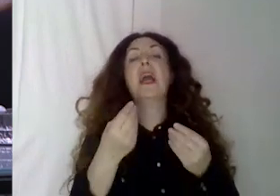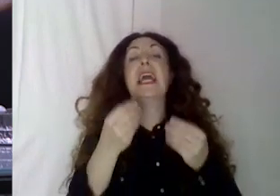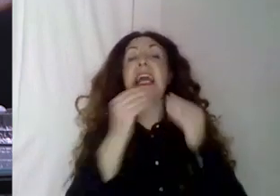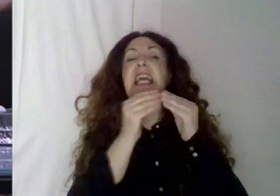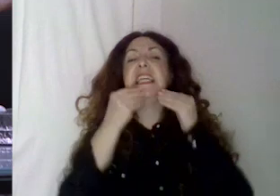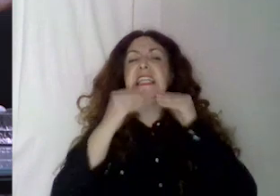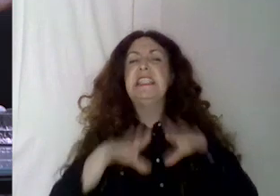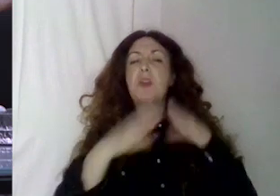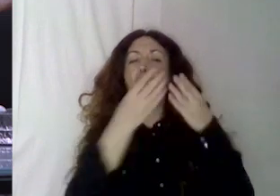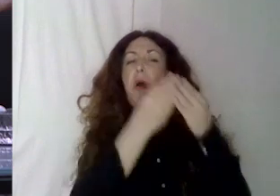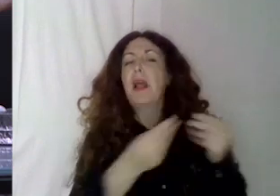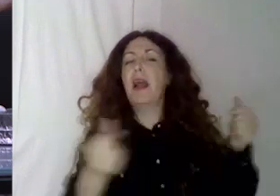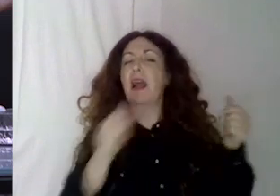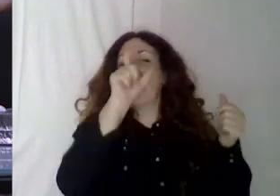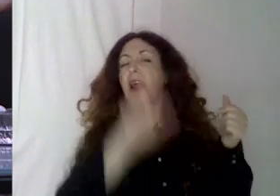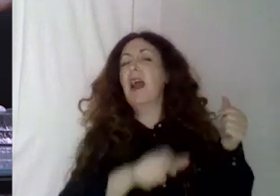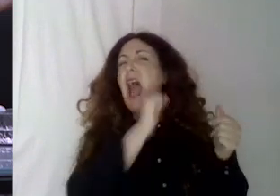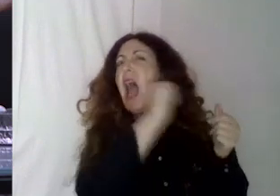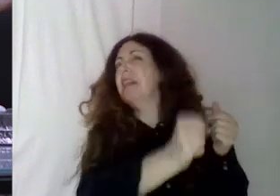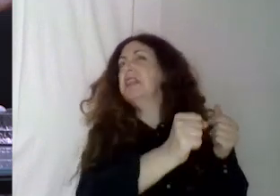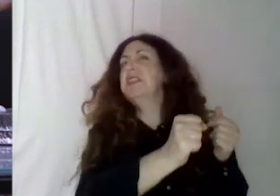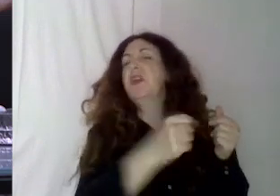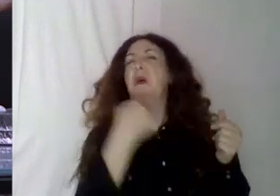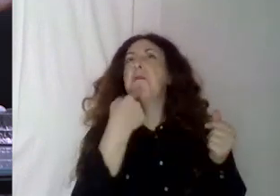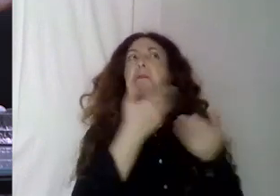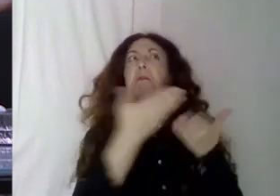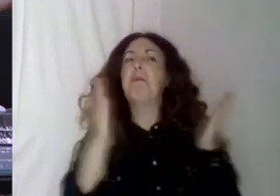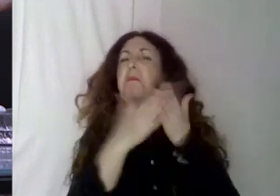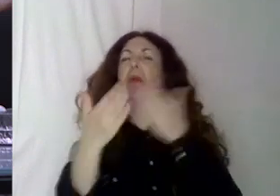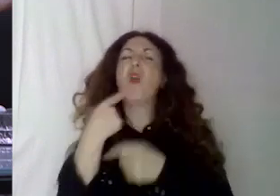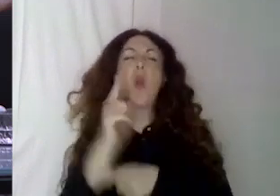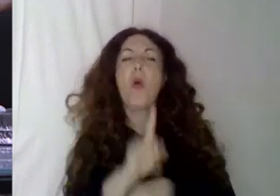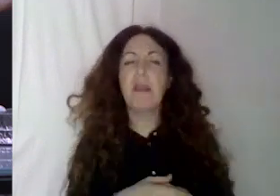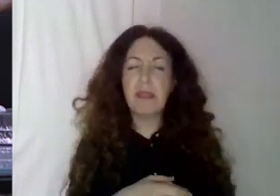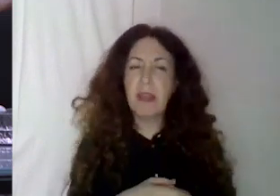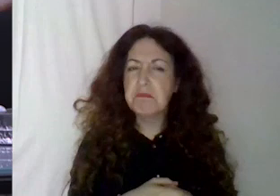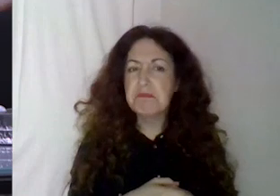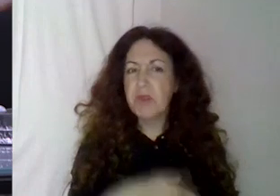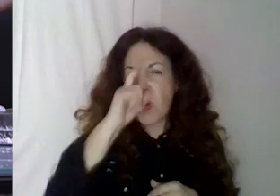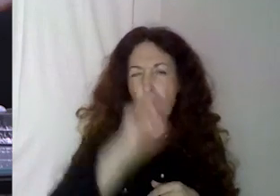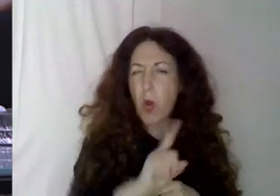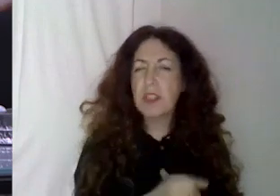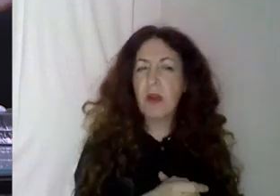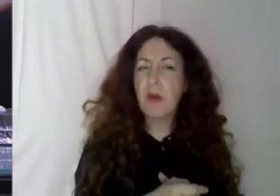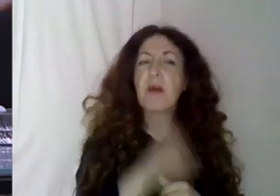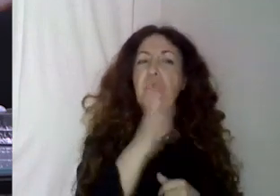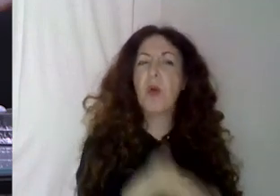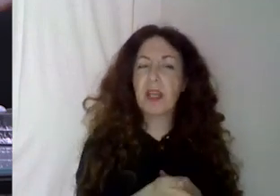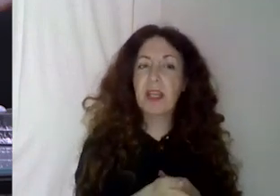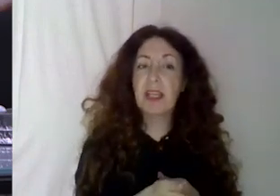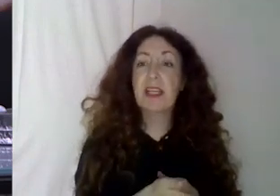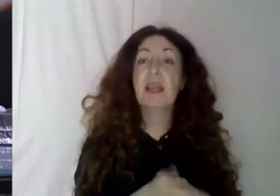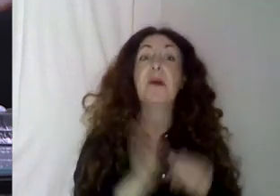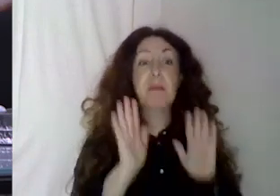música, finalmente no ha construido a esos autores, a esas excepciones, como excepciones en todos los campos de su vida. Y